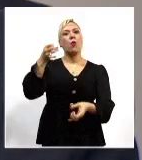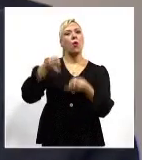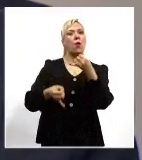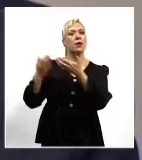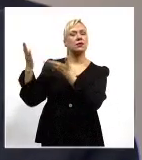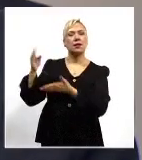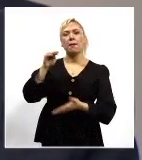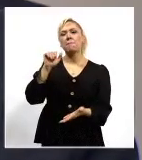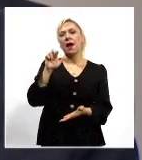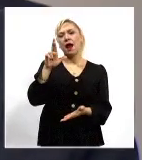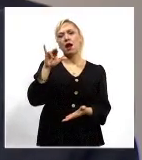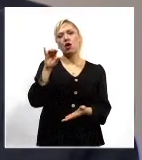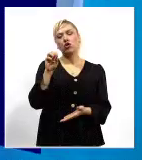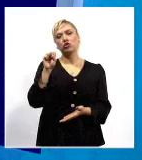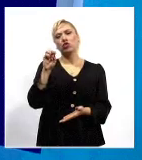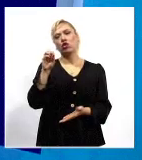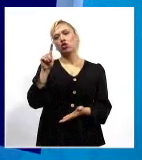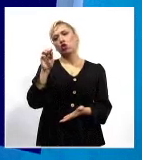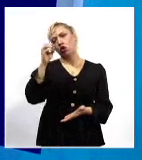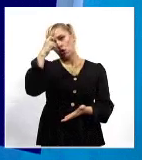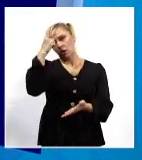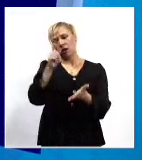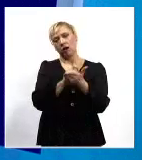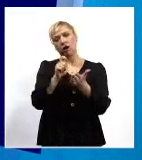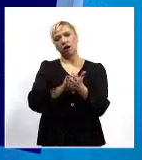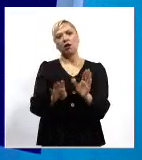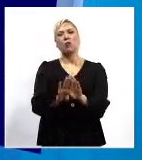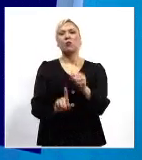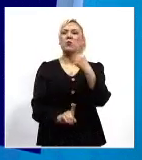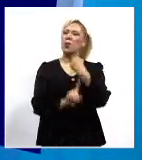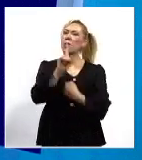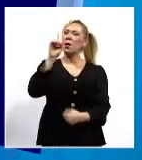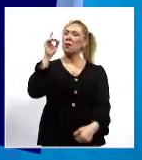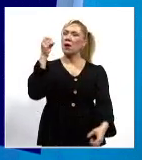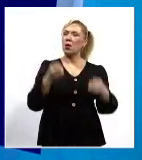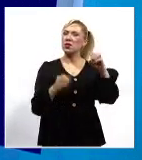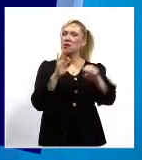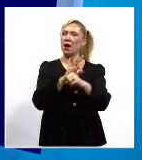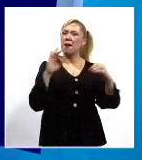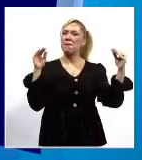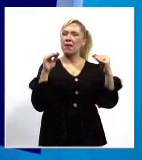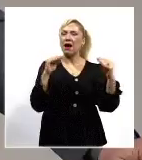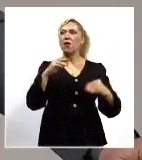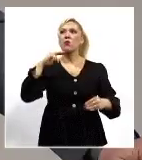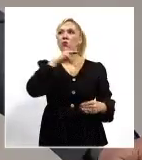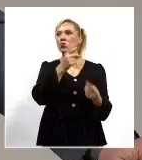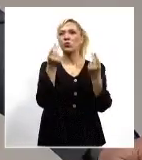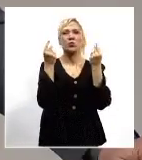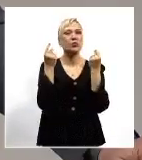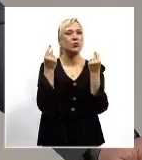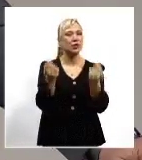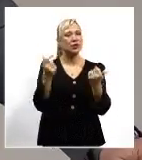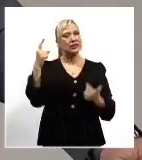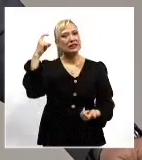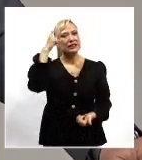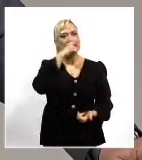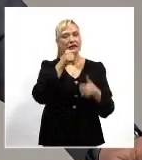Medina Soto en el libro titulado Problemática procesal del juicio de amparo, justicia pronta. Y